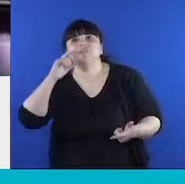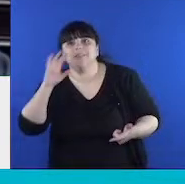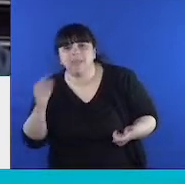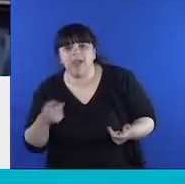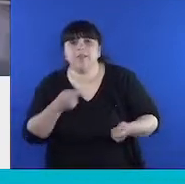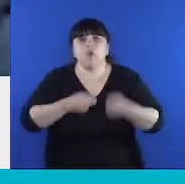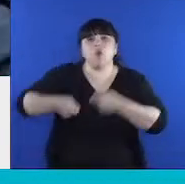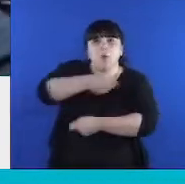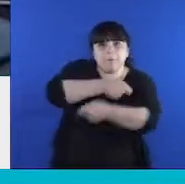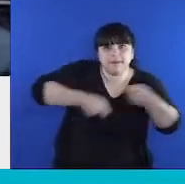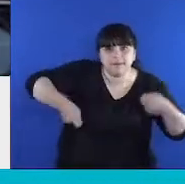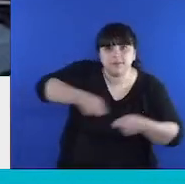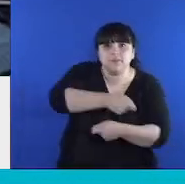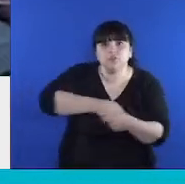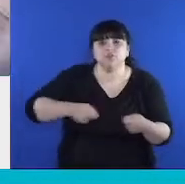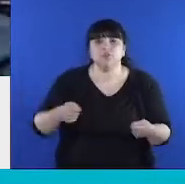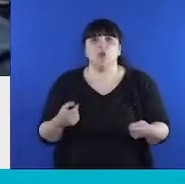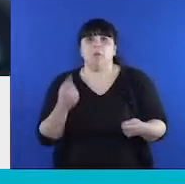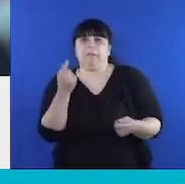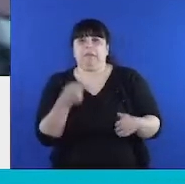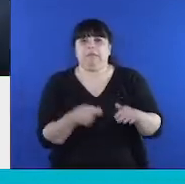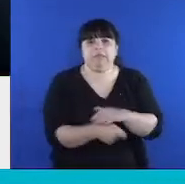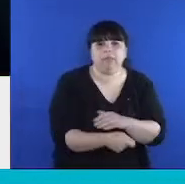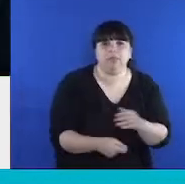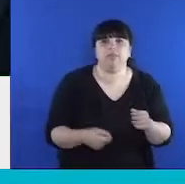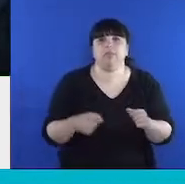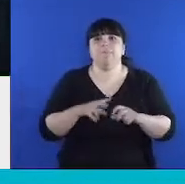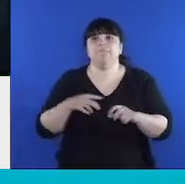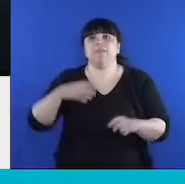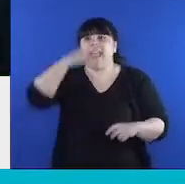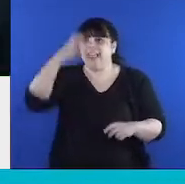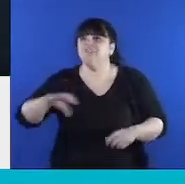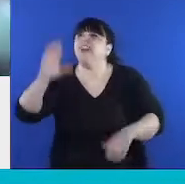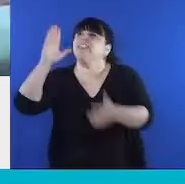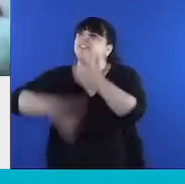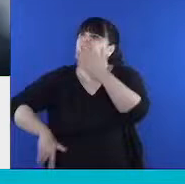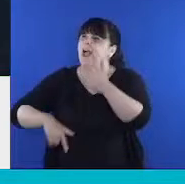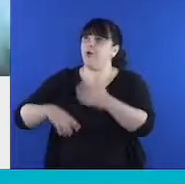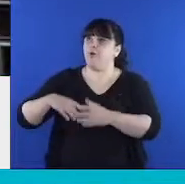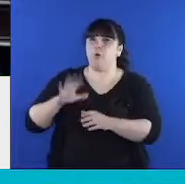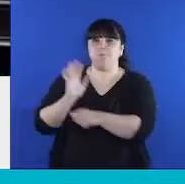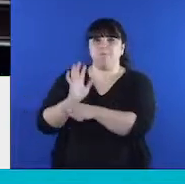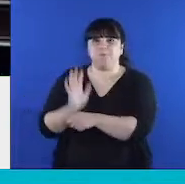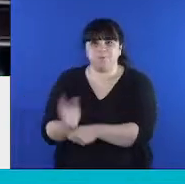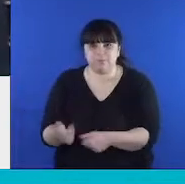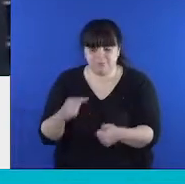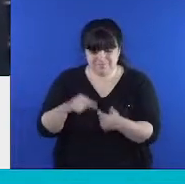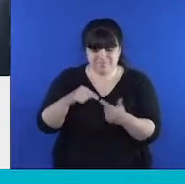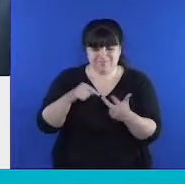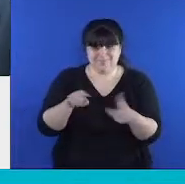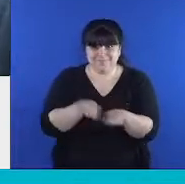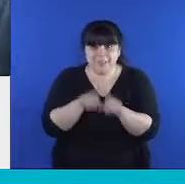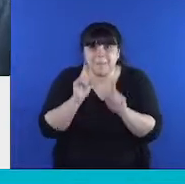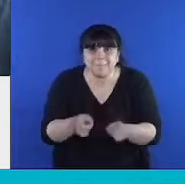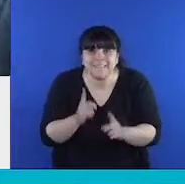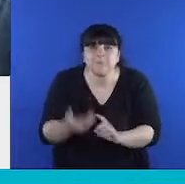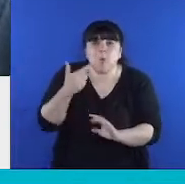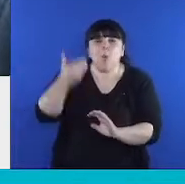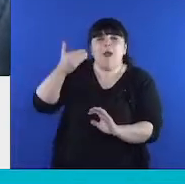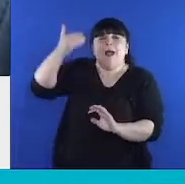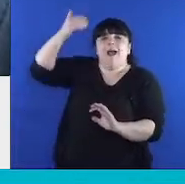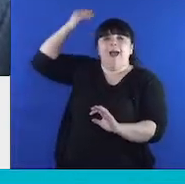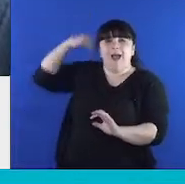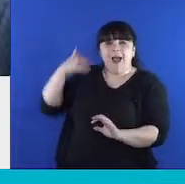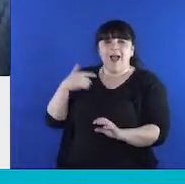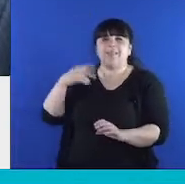lucro, elefante blanco, todas cuestiones que escuchamos en aquella época para justificar muchas de las cuestiones que